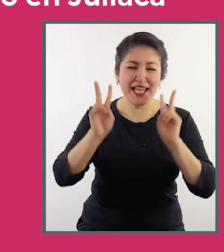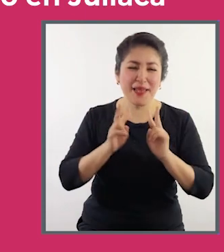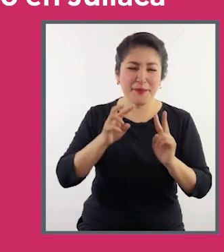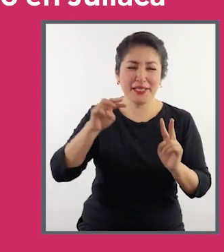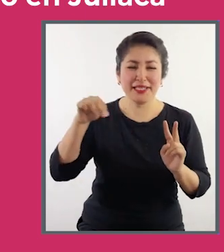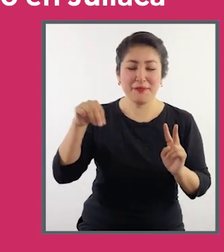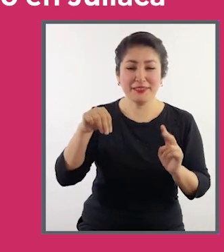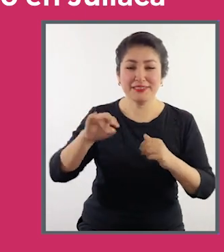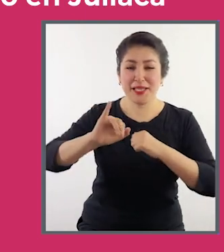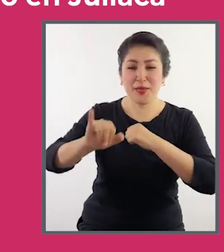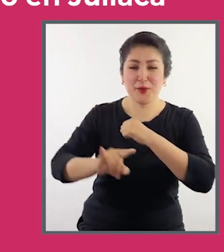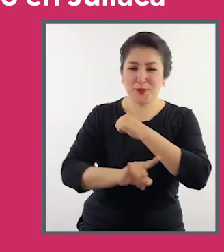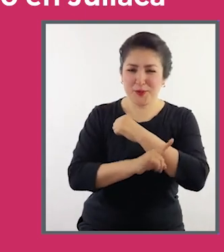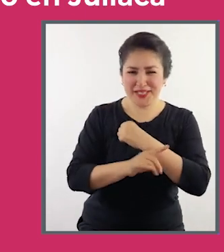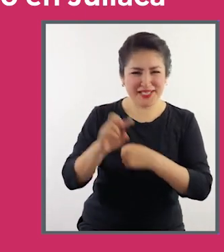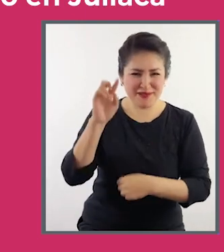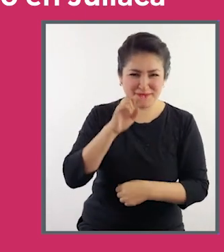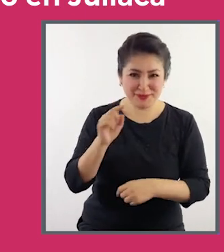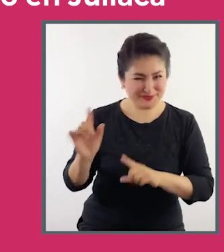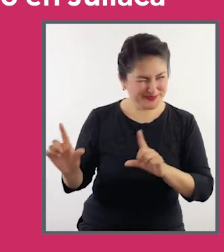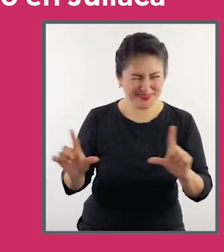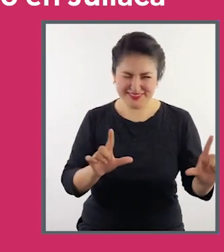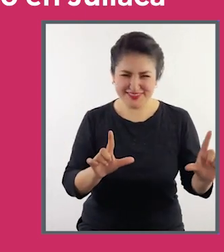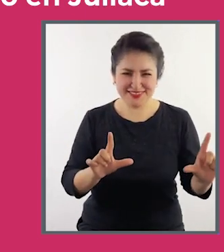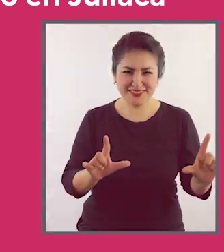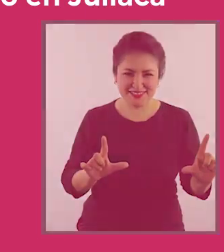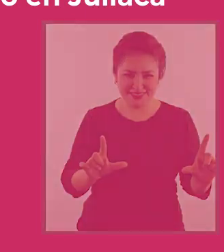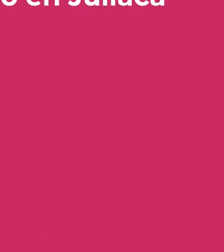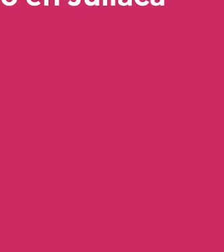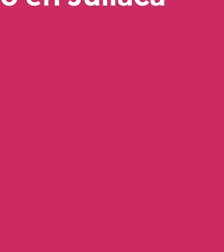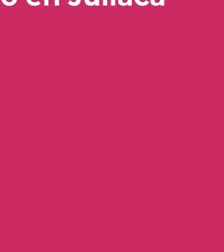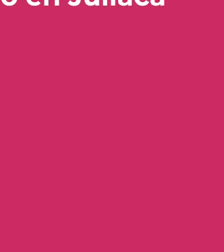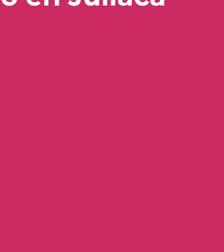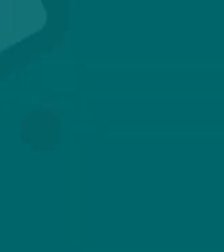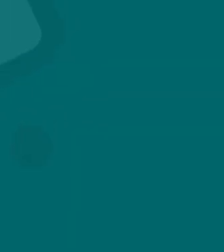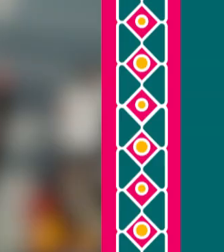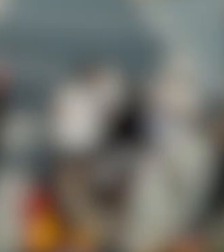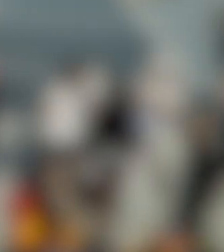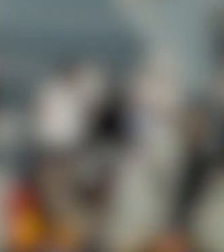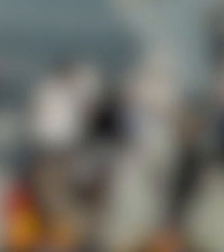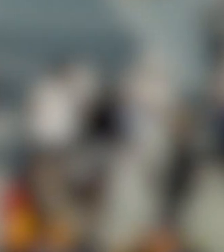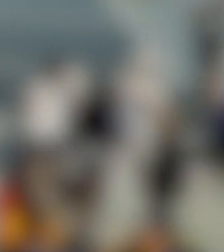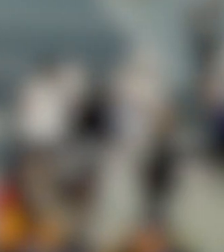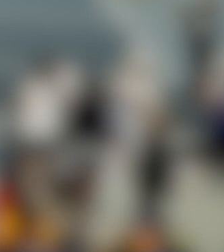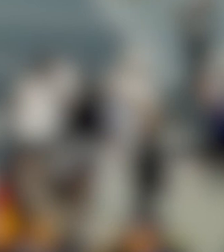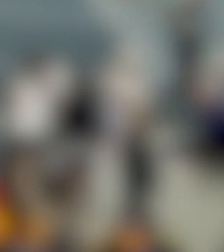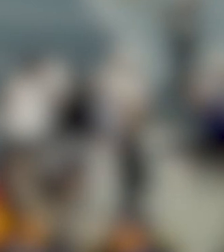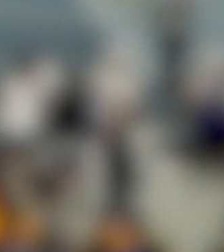festividad de la Virgen de la Merced en Juliaca, Puno. Volvemos.